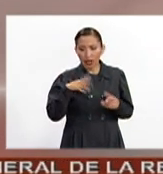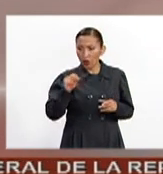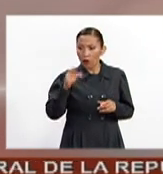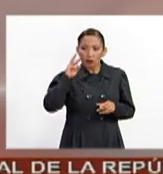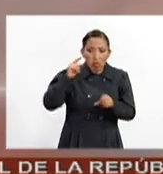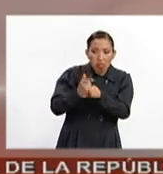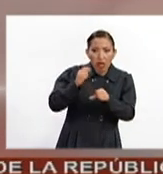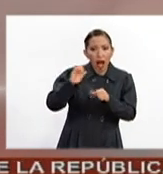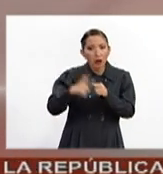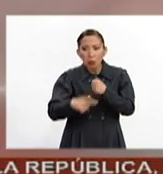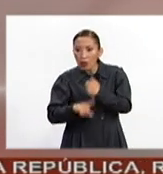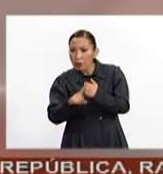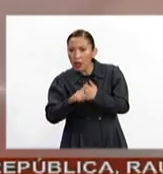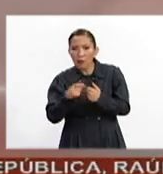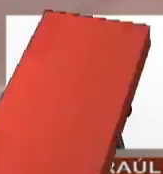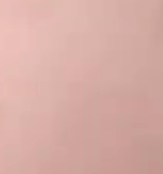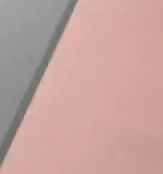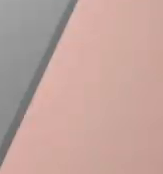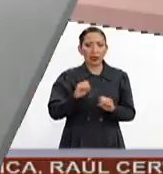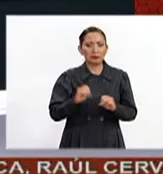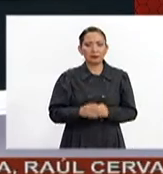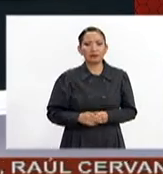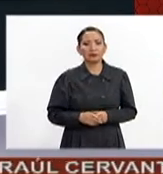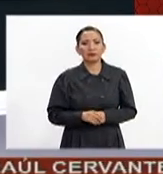advierte ningún foco rojo en ningún lugar.